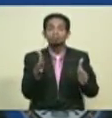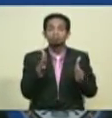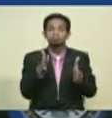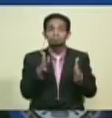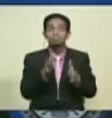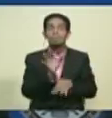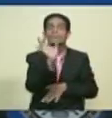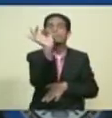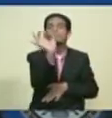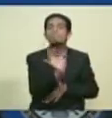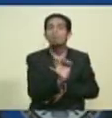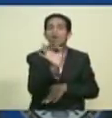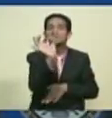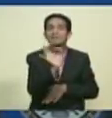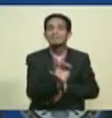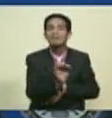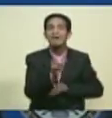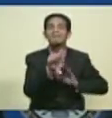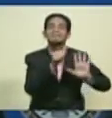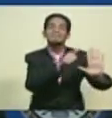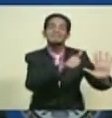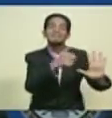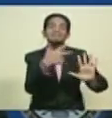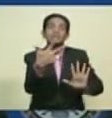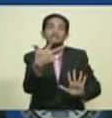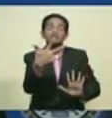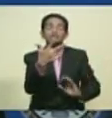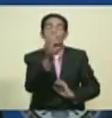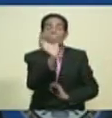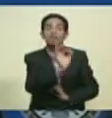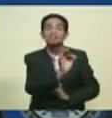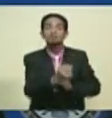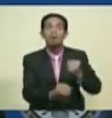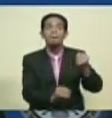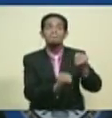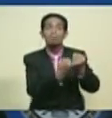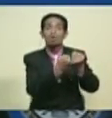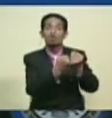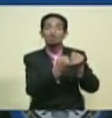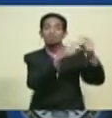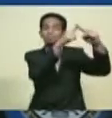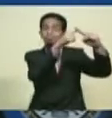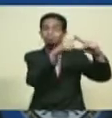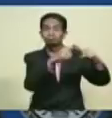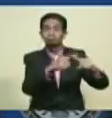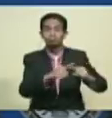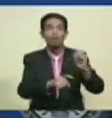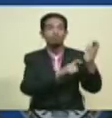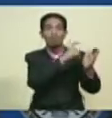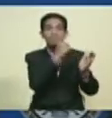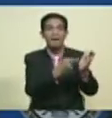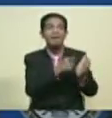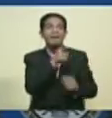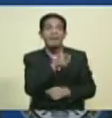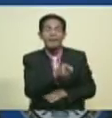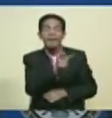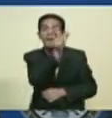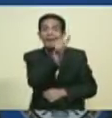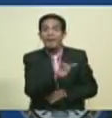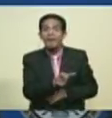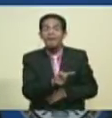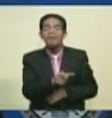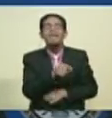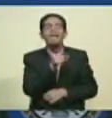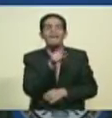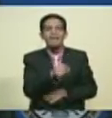porcentaje récord de 68% de apoyo de los votantes. Ese presidente de la República Bolivariana